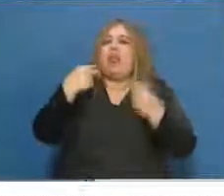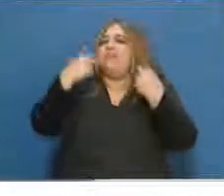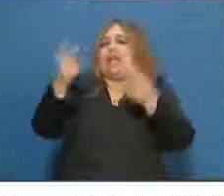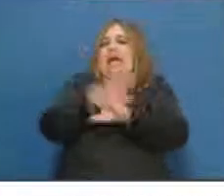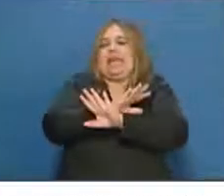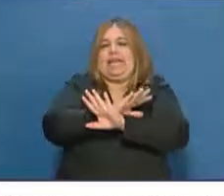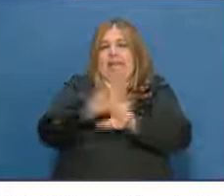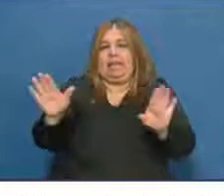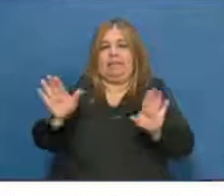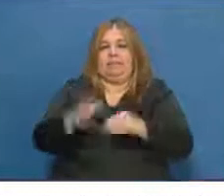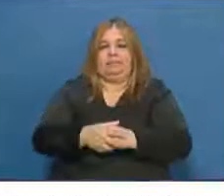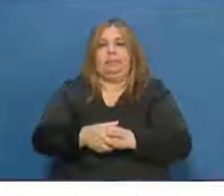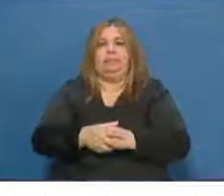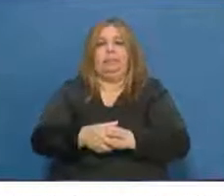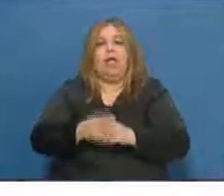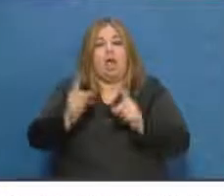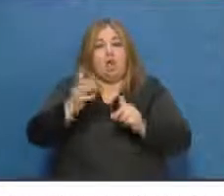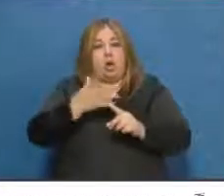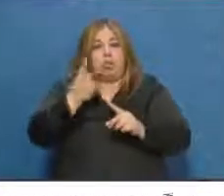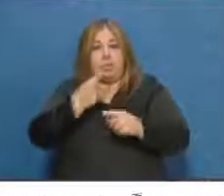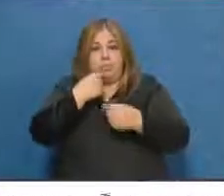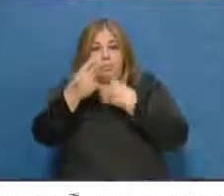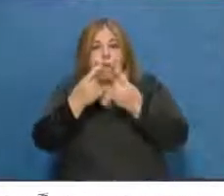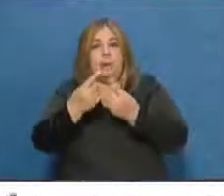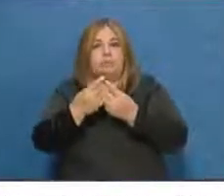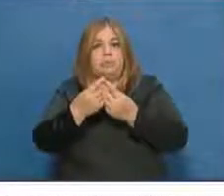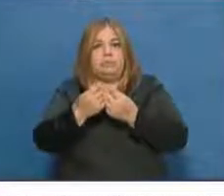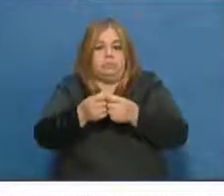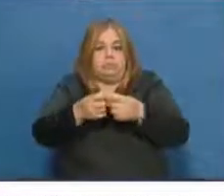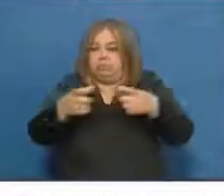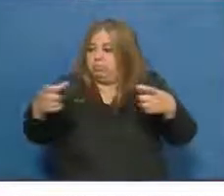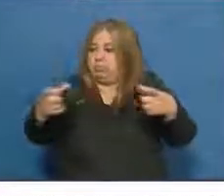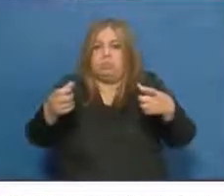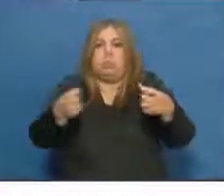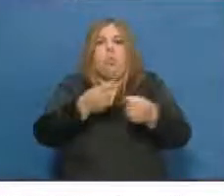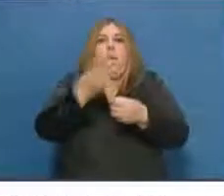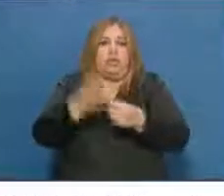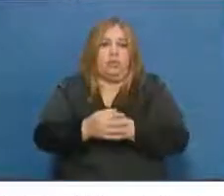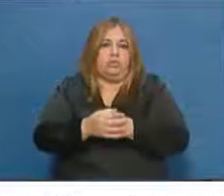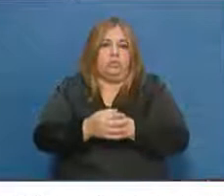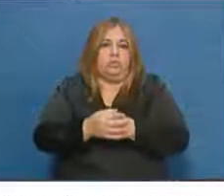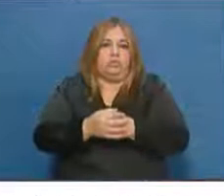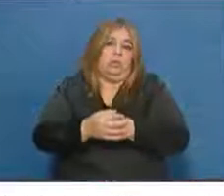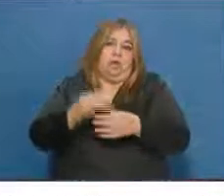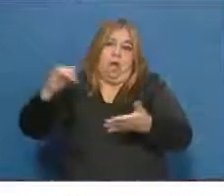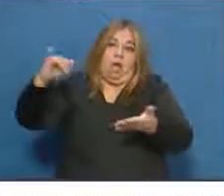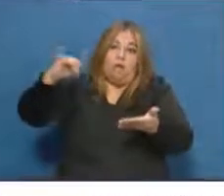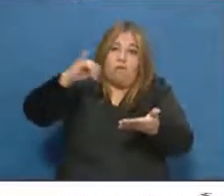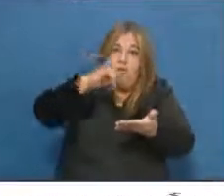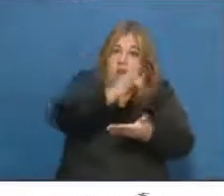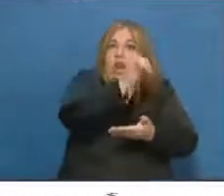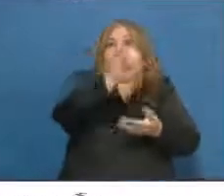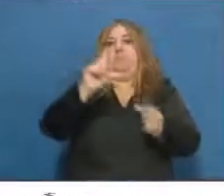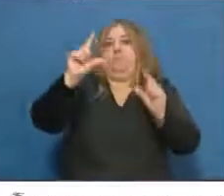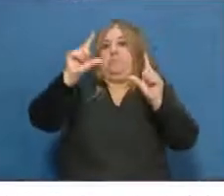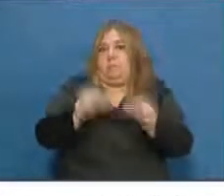las autoridades y cómo vamos a hacer con la capacidad. Y yo decía, esto se restringe solo. O sea, restringiendo la cantidad de vuelos y las aerolíneas restringiendo